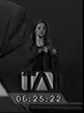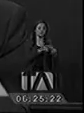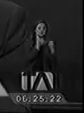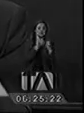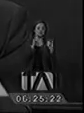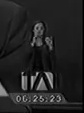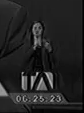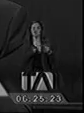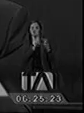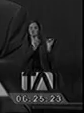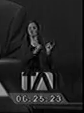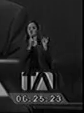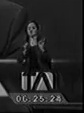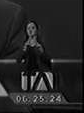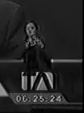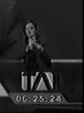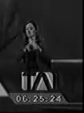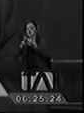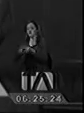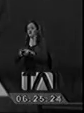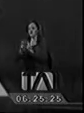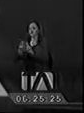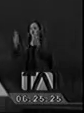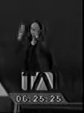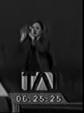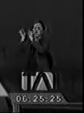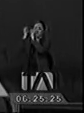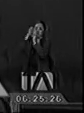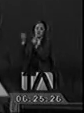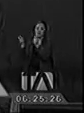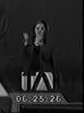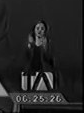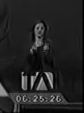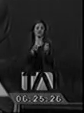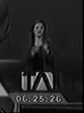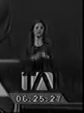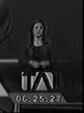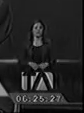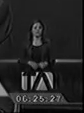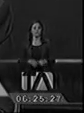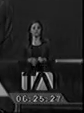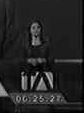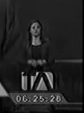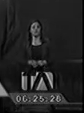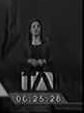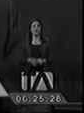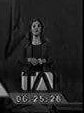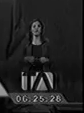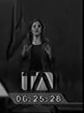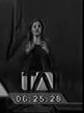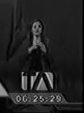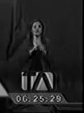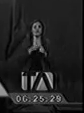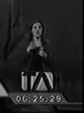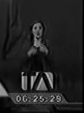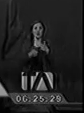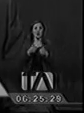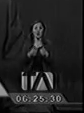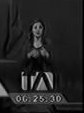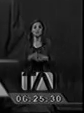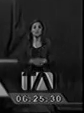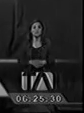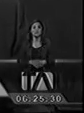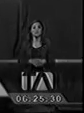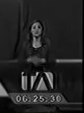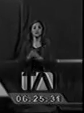Unidas pase la información y que a partir de eso ojalá no solamente sepamos cuáles son los problemas que se dieron, sino que para que lleven adelante cualquier